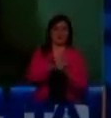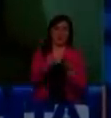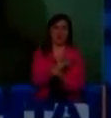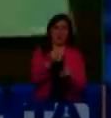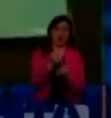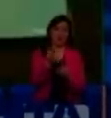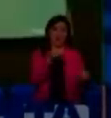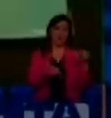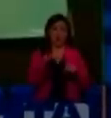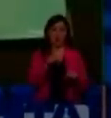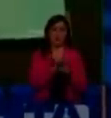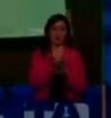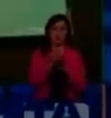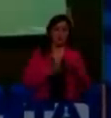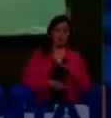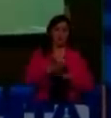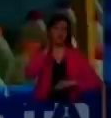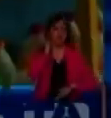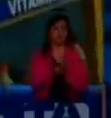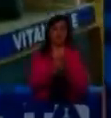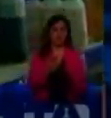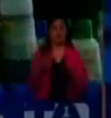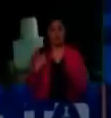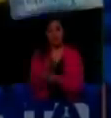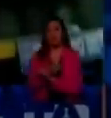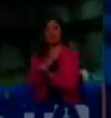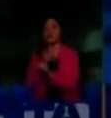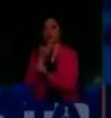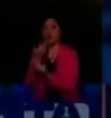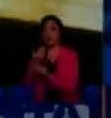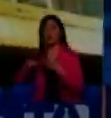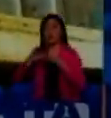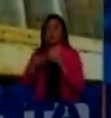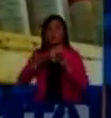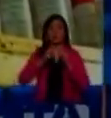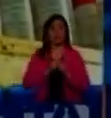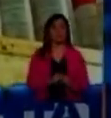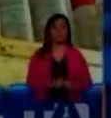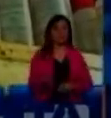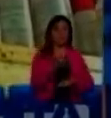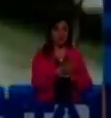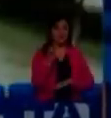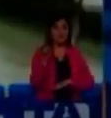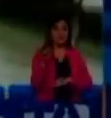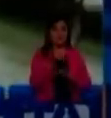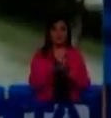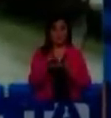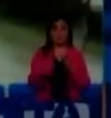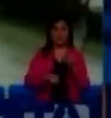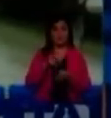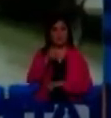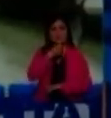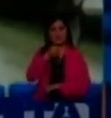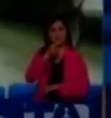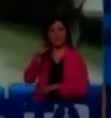agentes químicos o feminicidios y cosas de esas. Gina, yo veía algunas entrevistas tuyas durante esta semana y alguna vez te